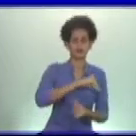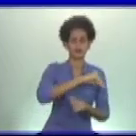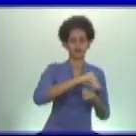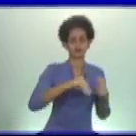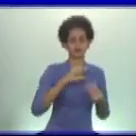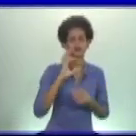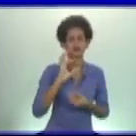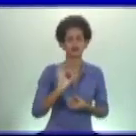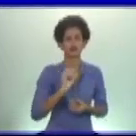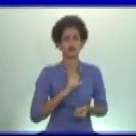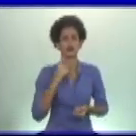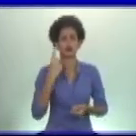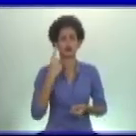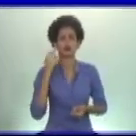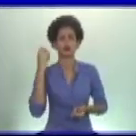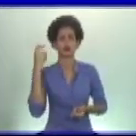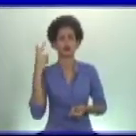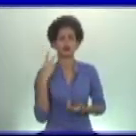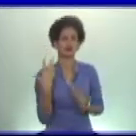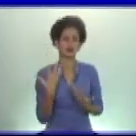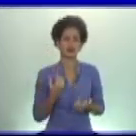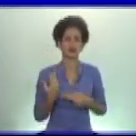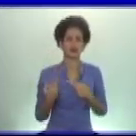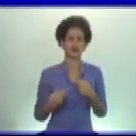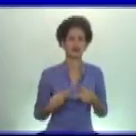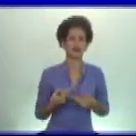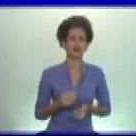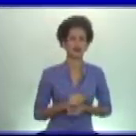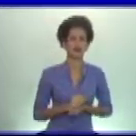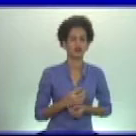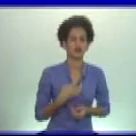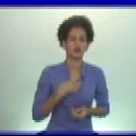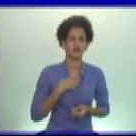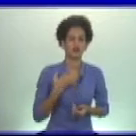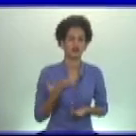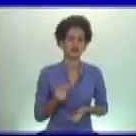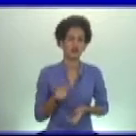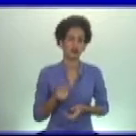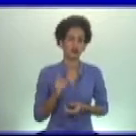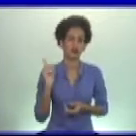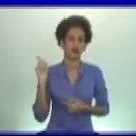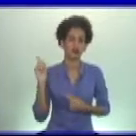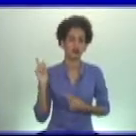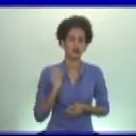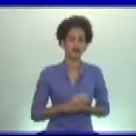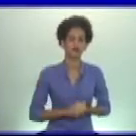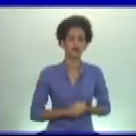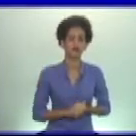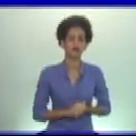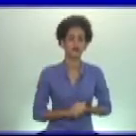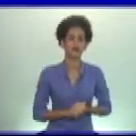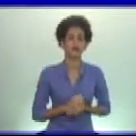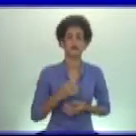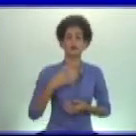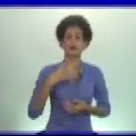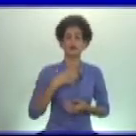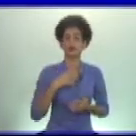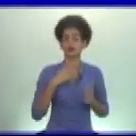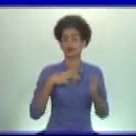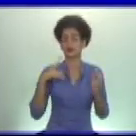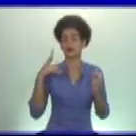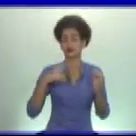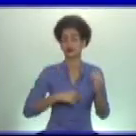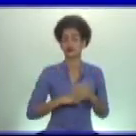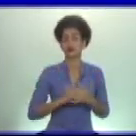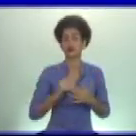1, por 2. ¿Y qué va a pasar? ¿Qué vamos a obtener? Vamos a obtener valores fraccionarios como